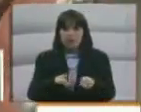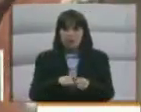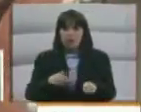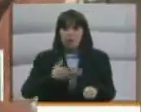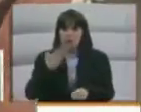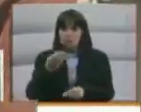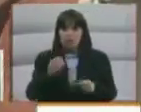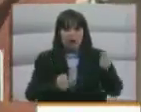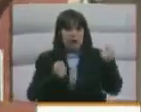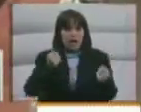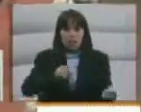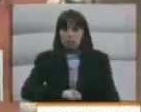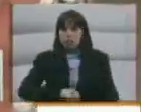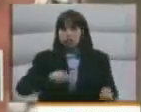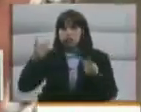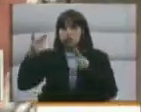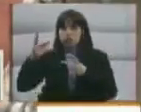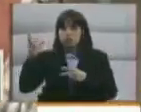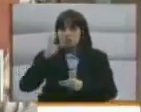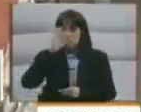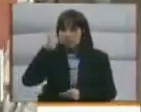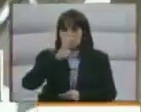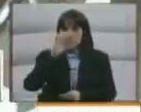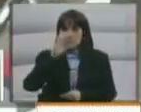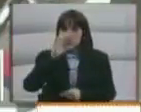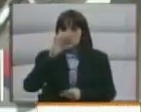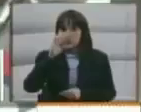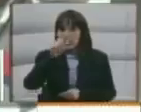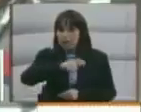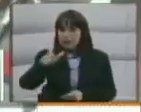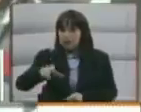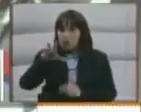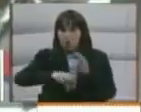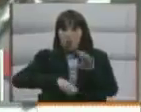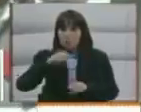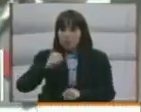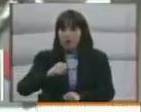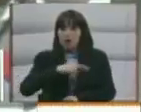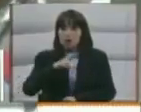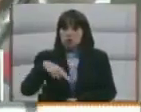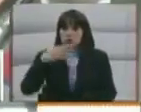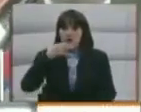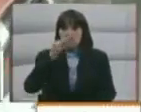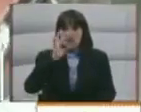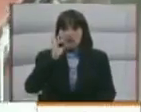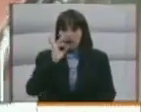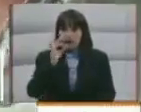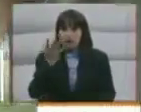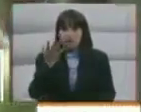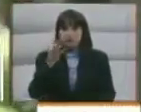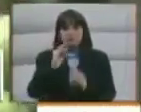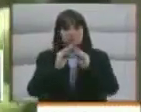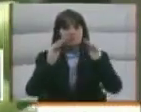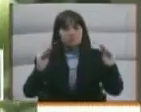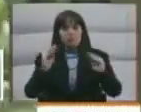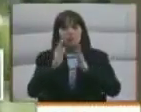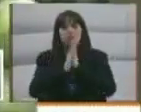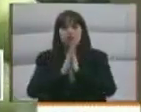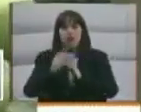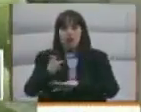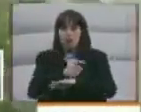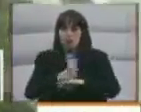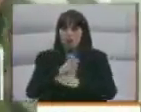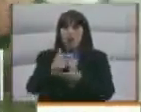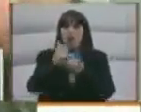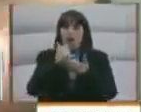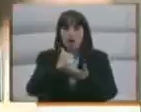llevarle el producto al consumidor. Somos cafetaleros, pero queremos hacerle un llamado al gobierno que por favor que nos ayuden un poquito